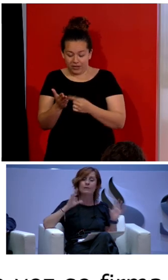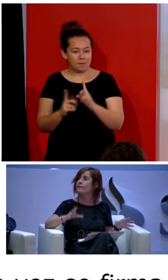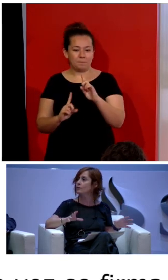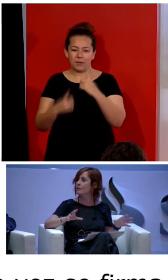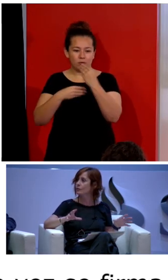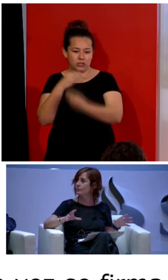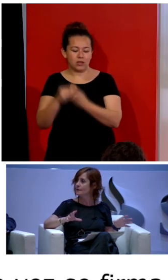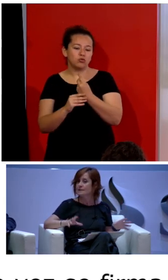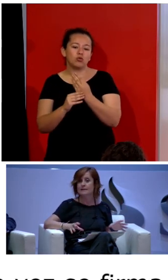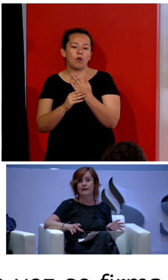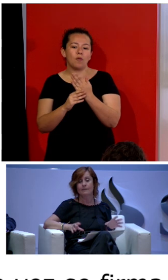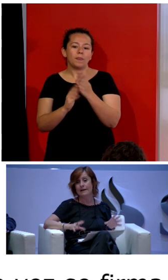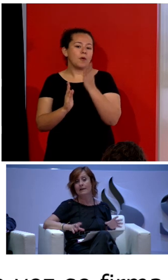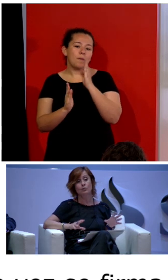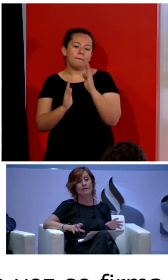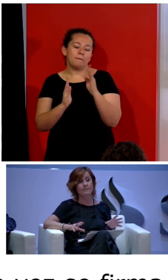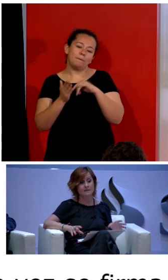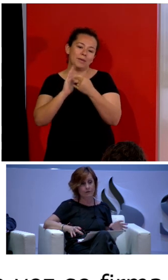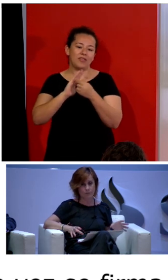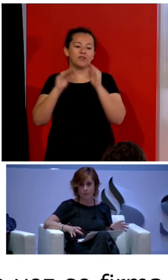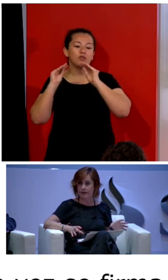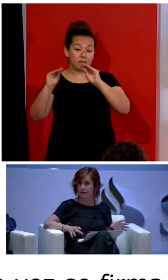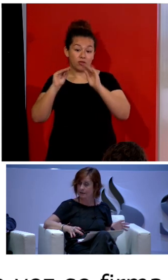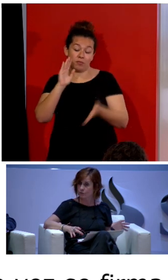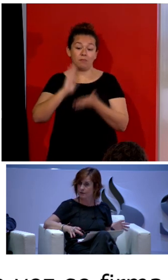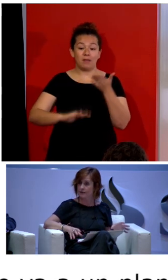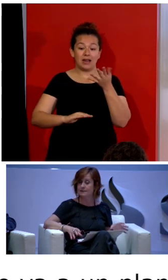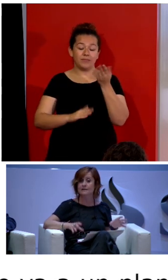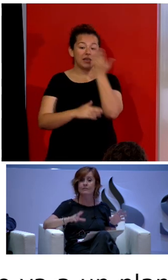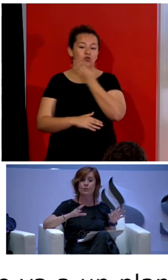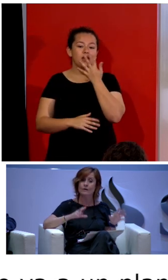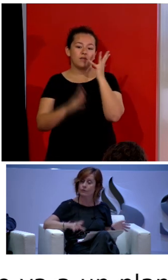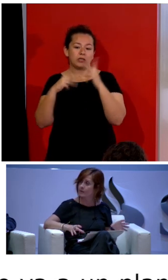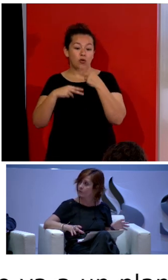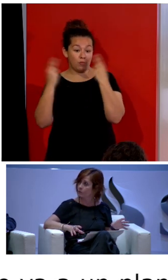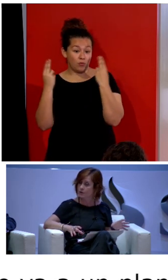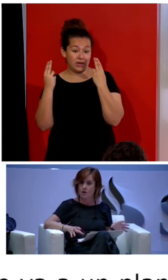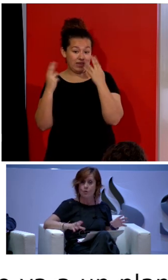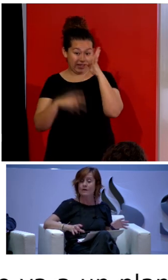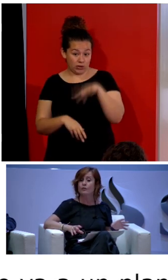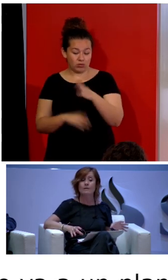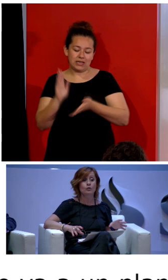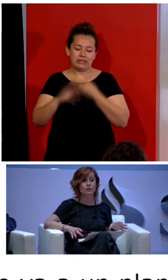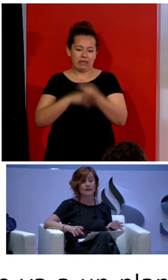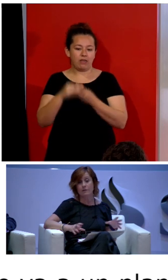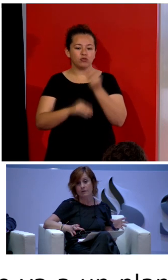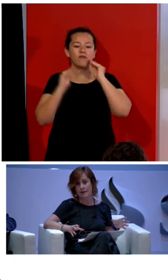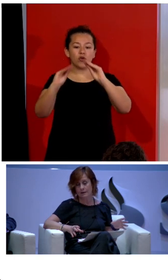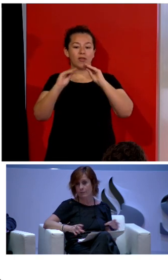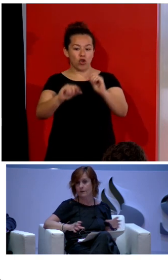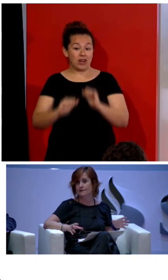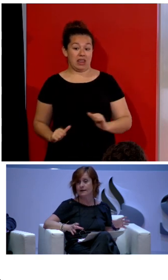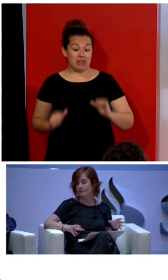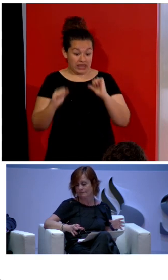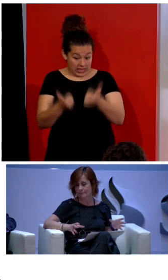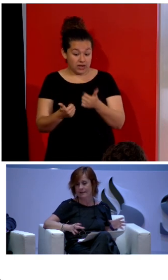un plan de formación. Se van a la Escuela de Administración Pública de Cataluña y se les hace una formación. Una formación inicial, que